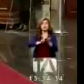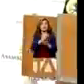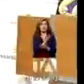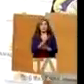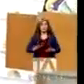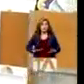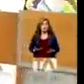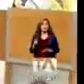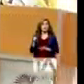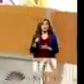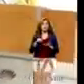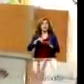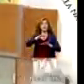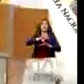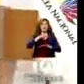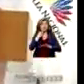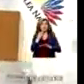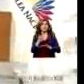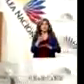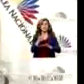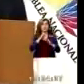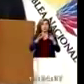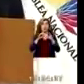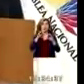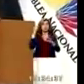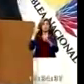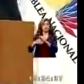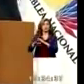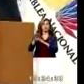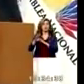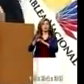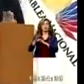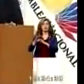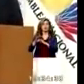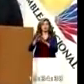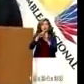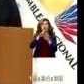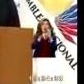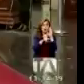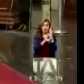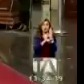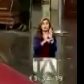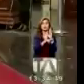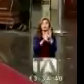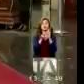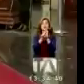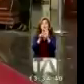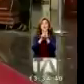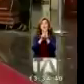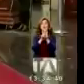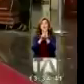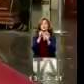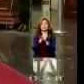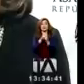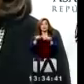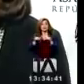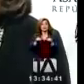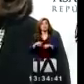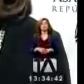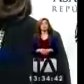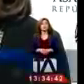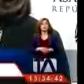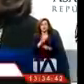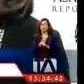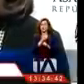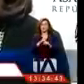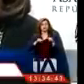de la Asamblea Nacional dijo que enviará un comunicado para que se emita un reglamento para la ley de eficiencia de trámites. Para poner